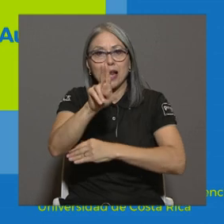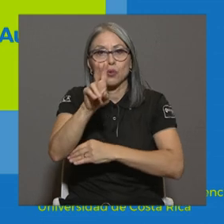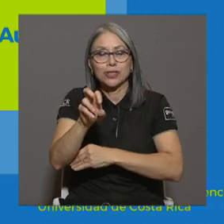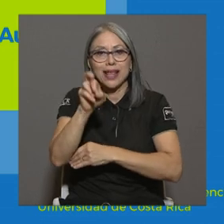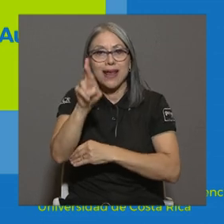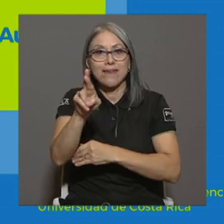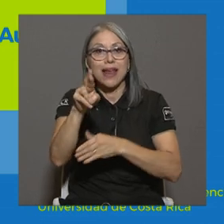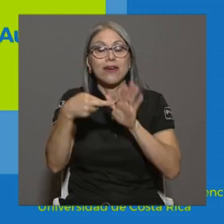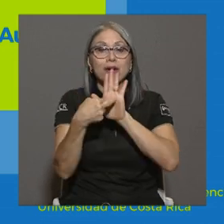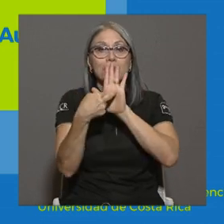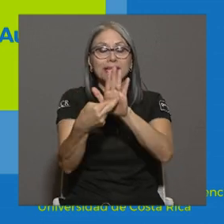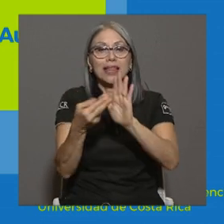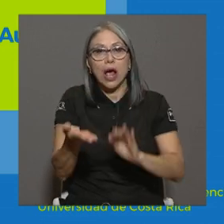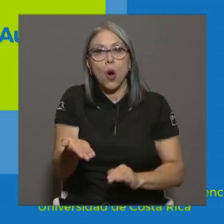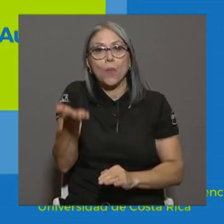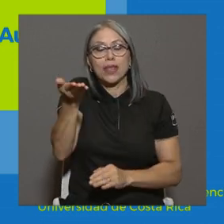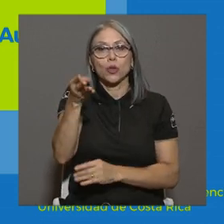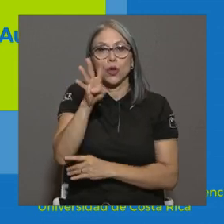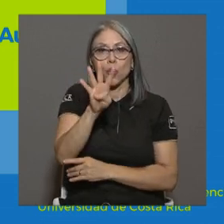un aumento del